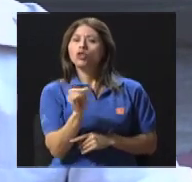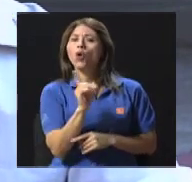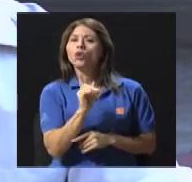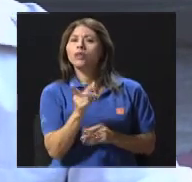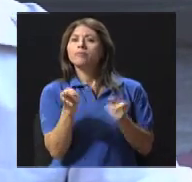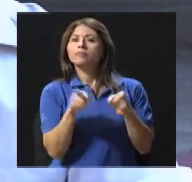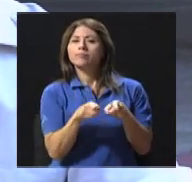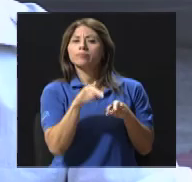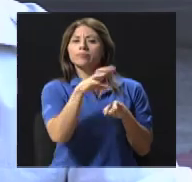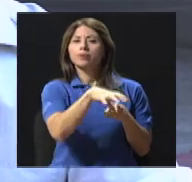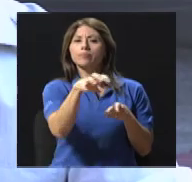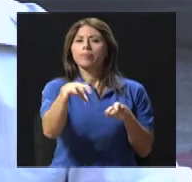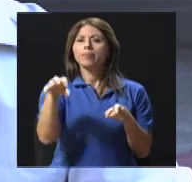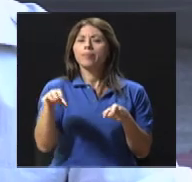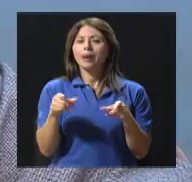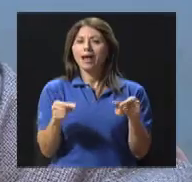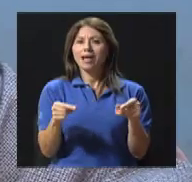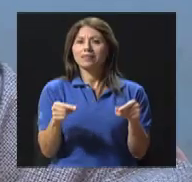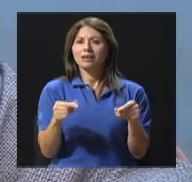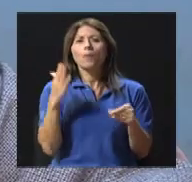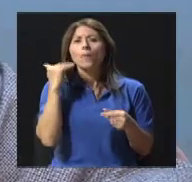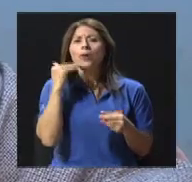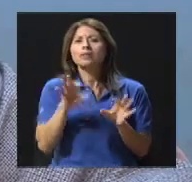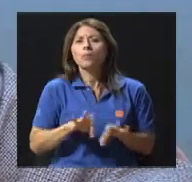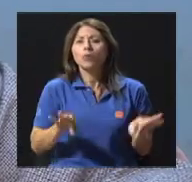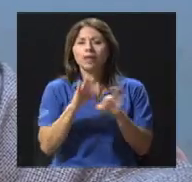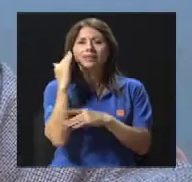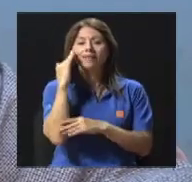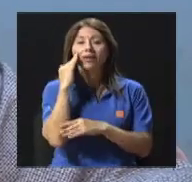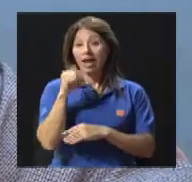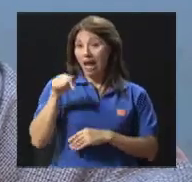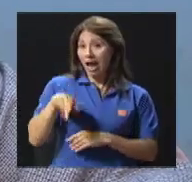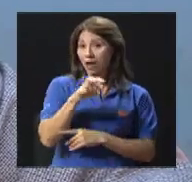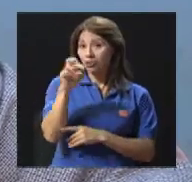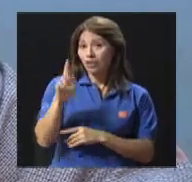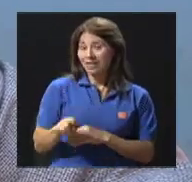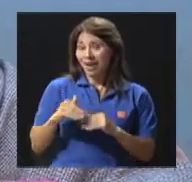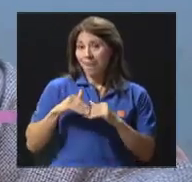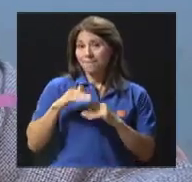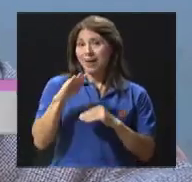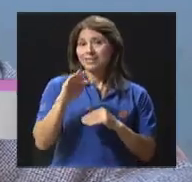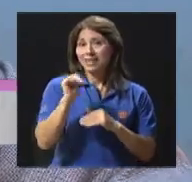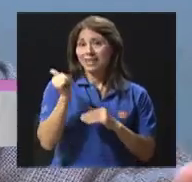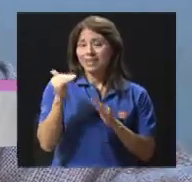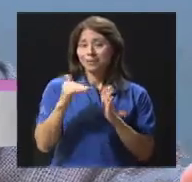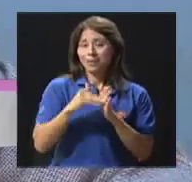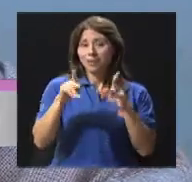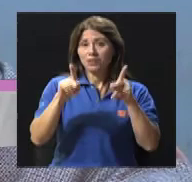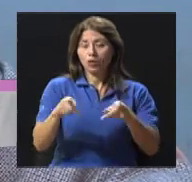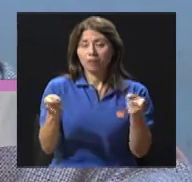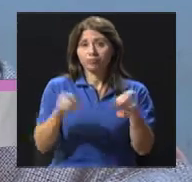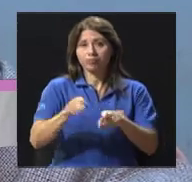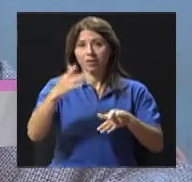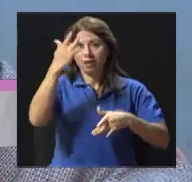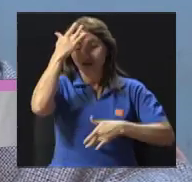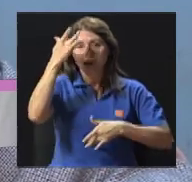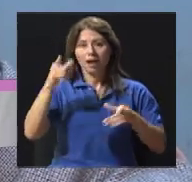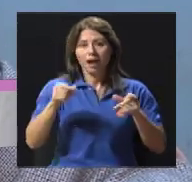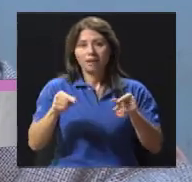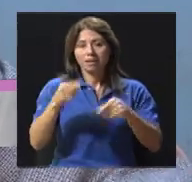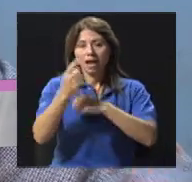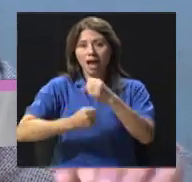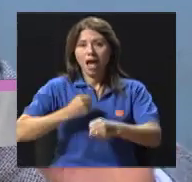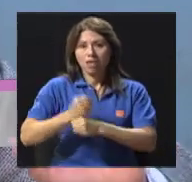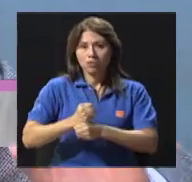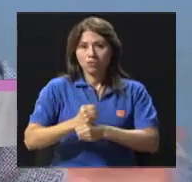Ajá, actualmente se diagnostican en el país más de 10.000 casos nuevos de cáncer al año. Y como habíamos mencionado, existen más de 100 tipos de